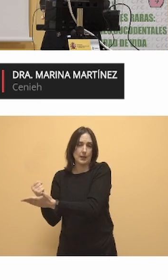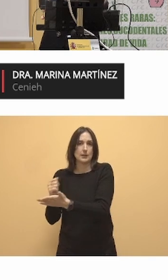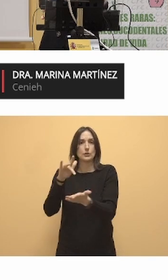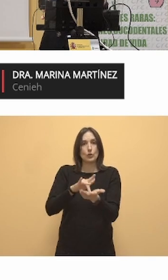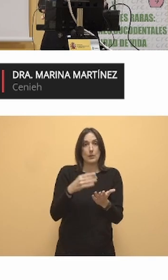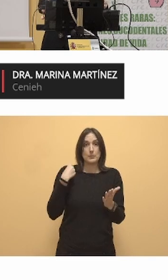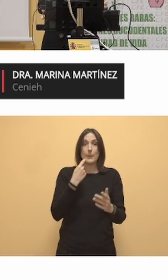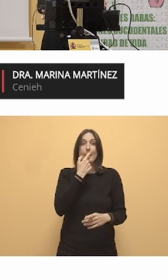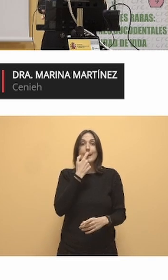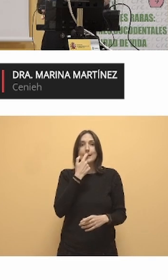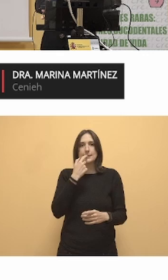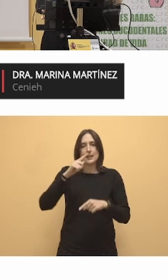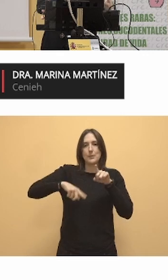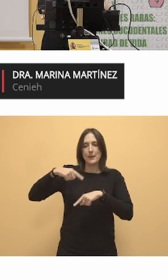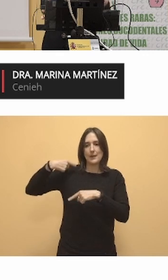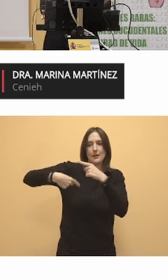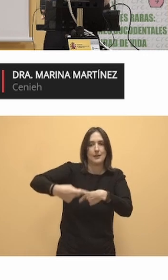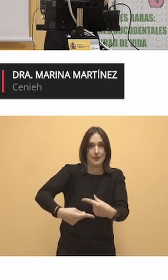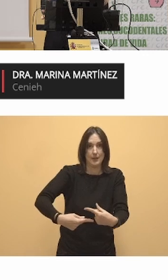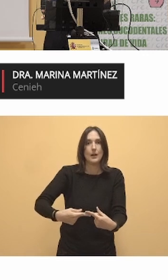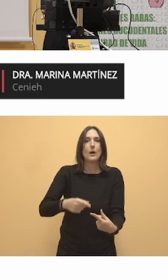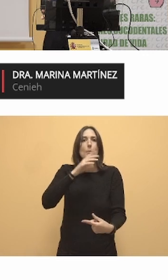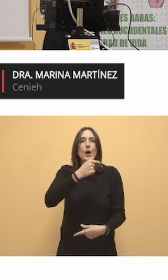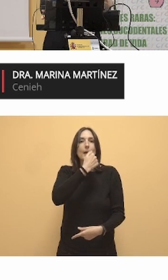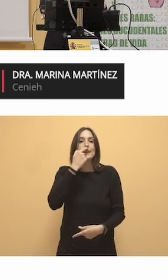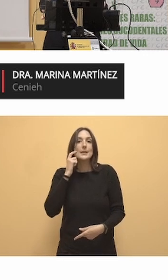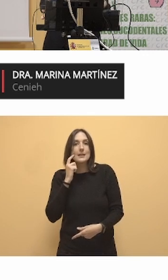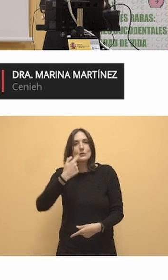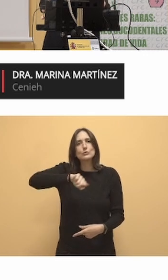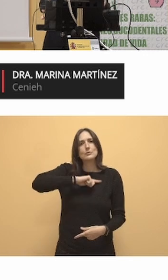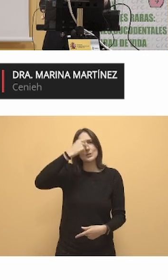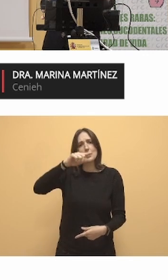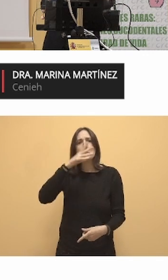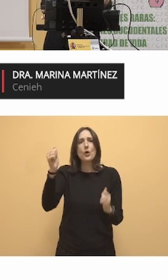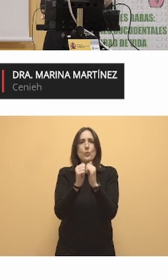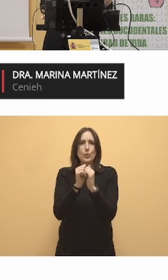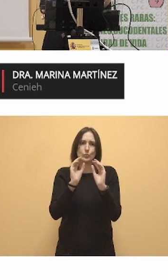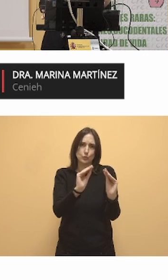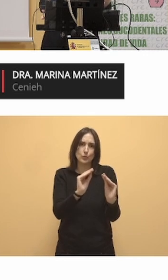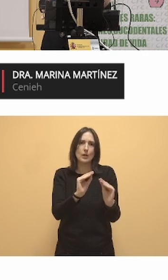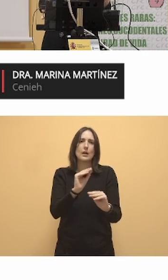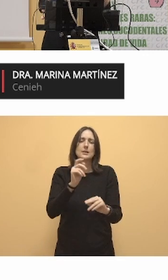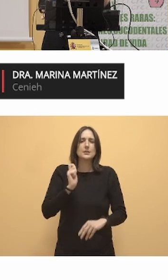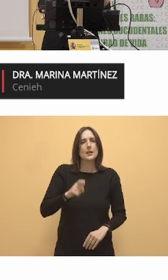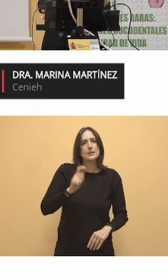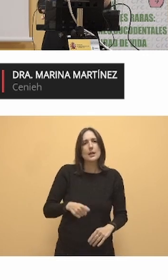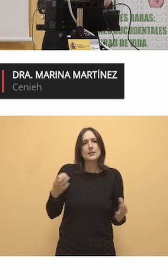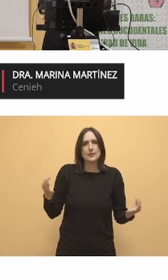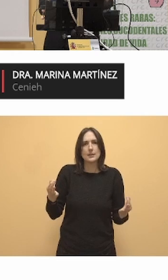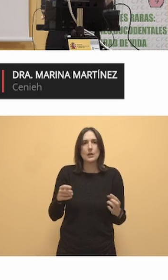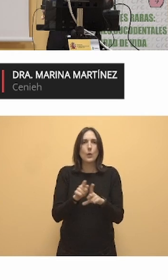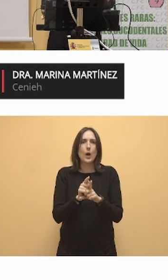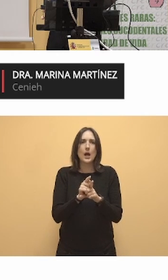en esos dientes. Y es que los dientes ya sabemos que debido a su dureza son con frecuencia